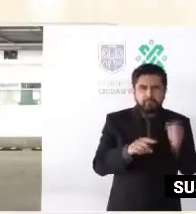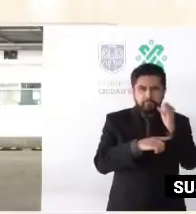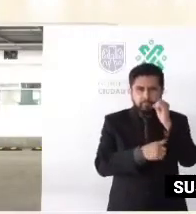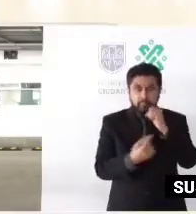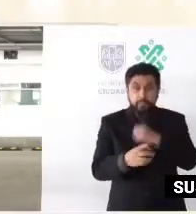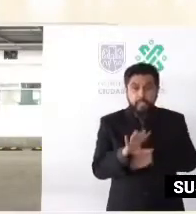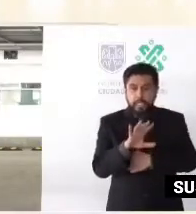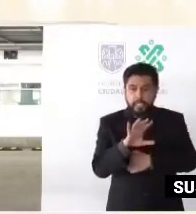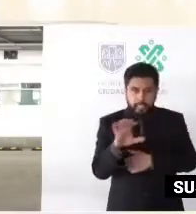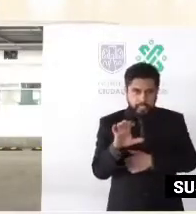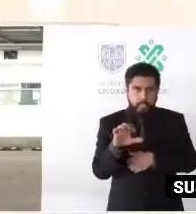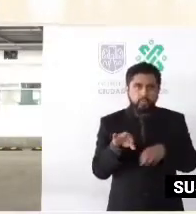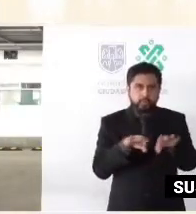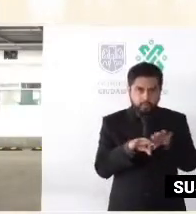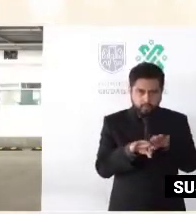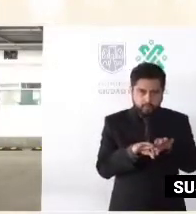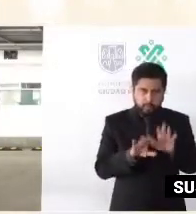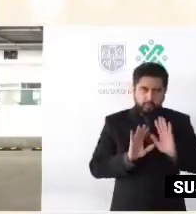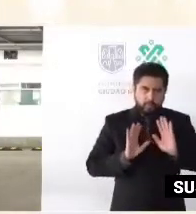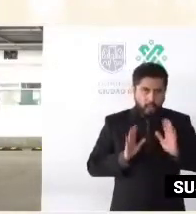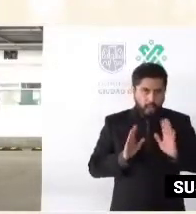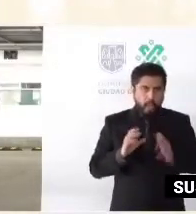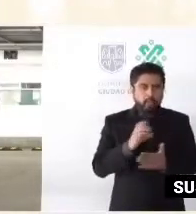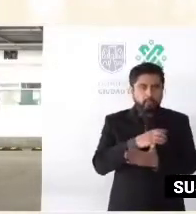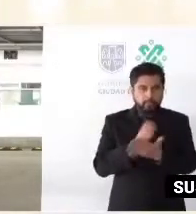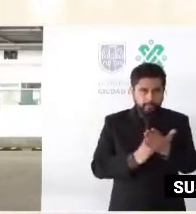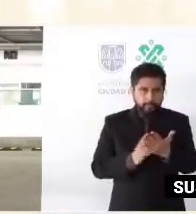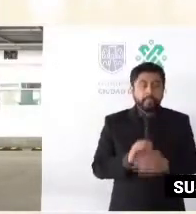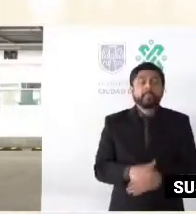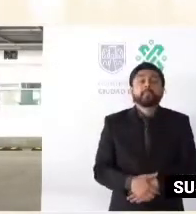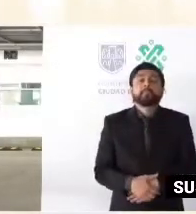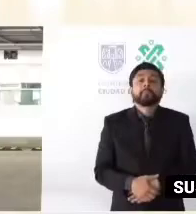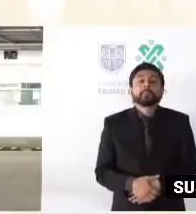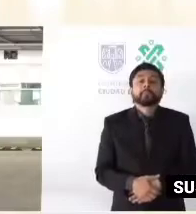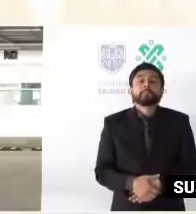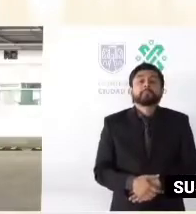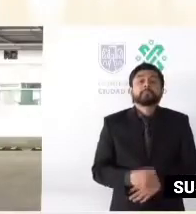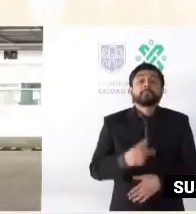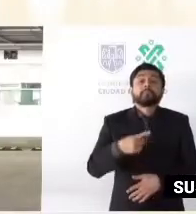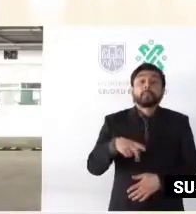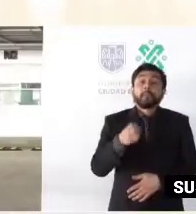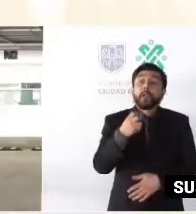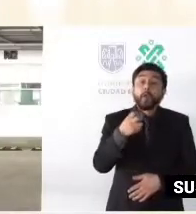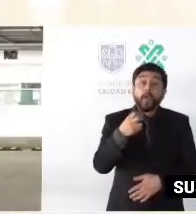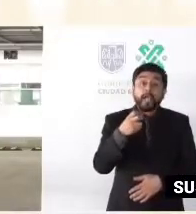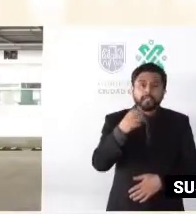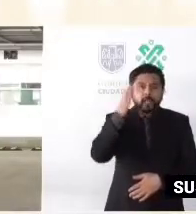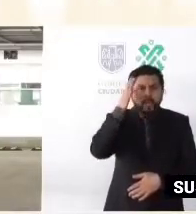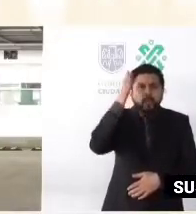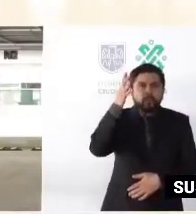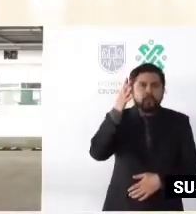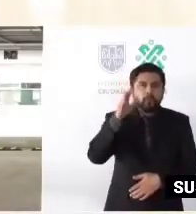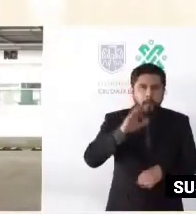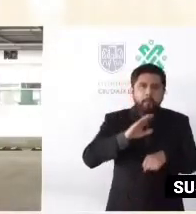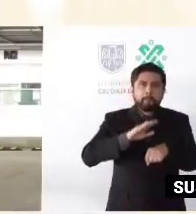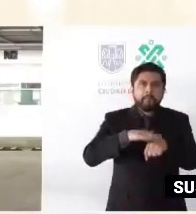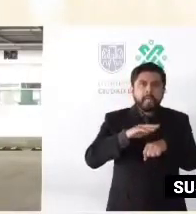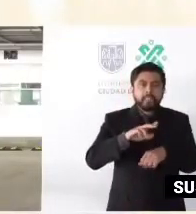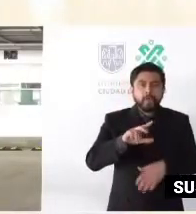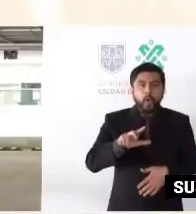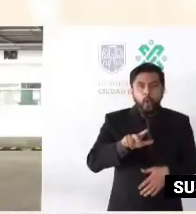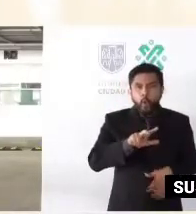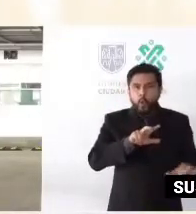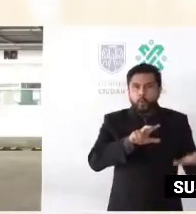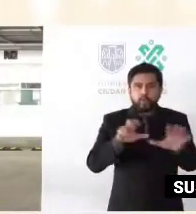de 500 trabajadores. Pero esta es la expectativa de tener